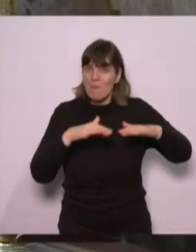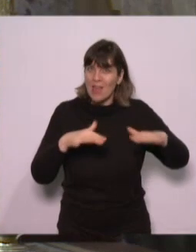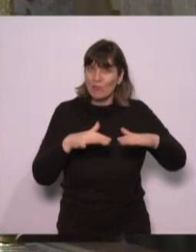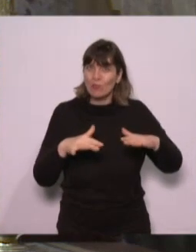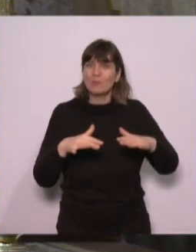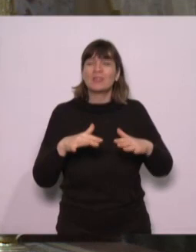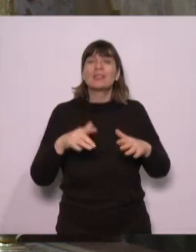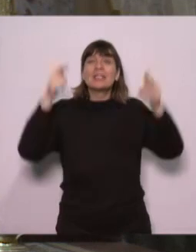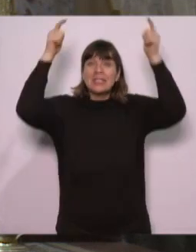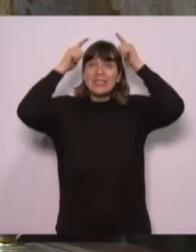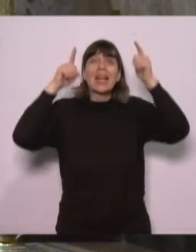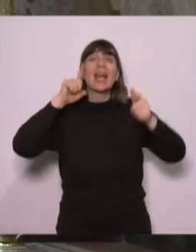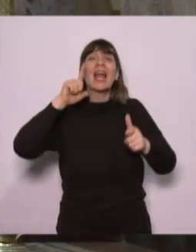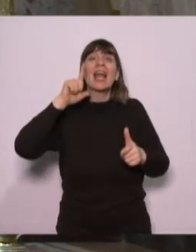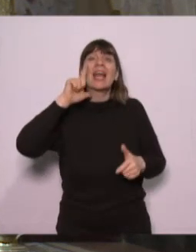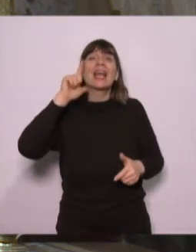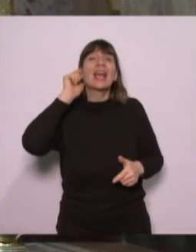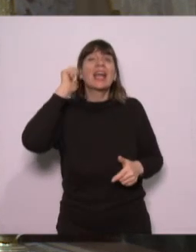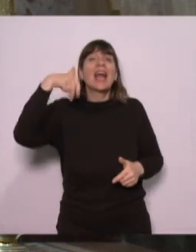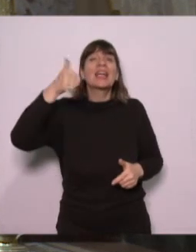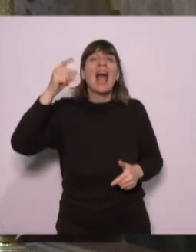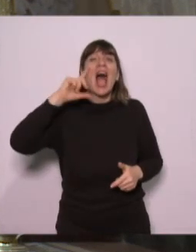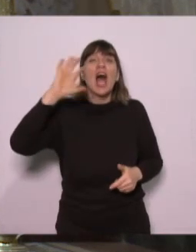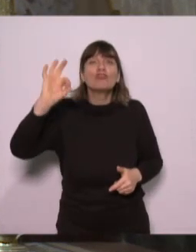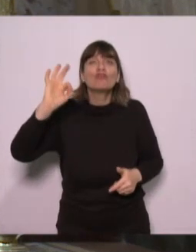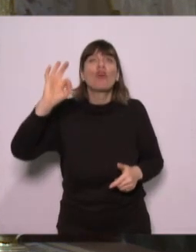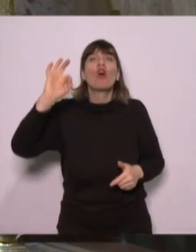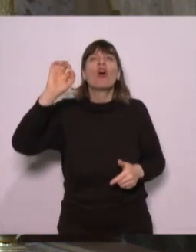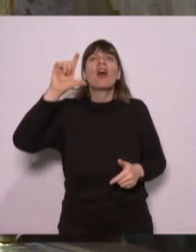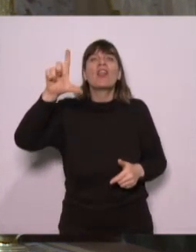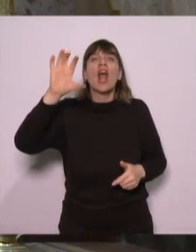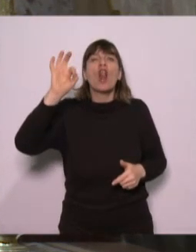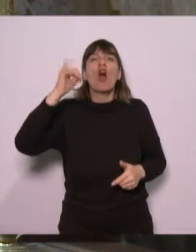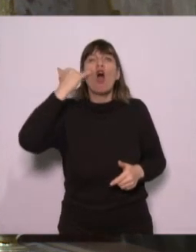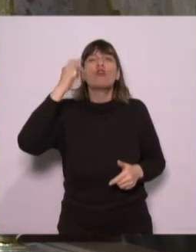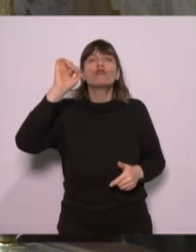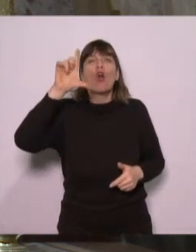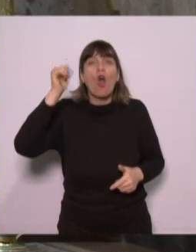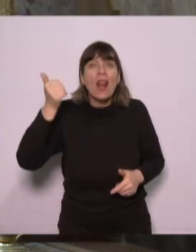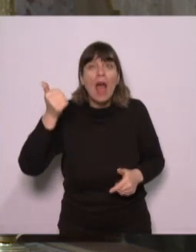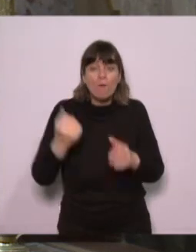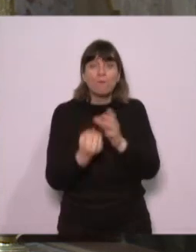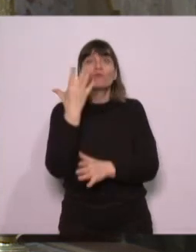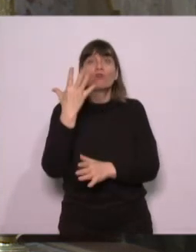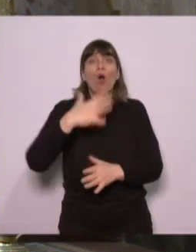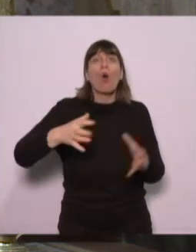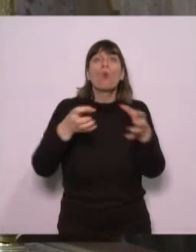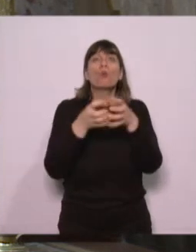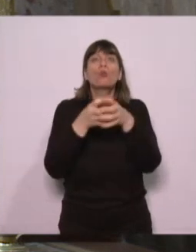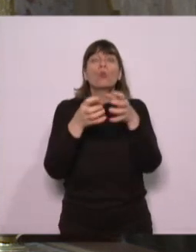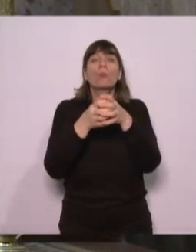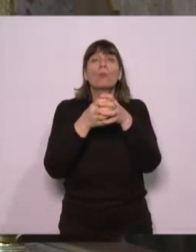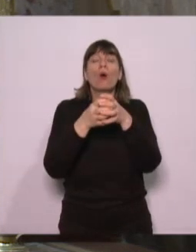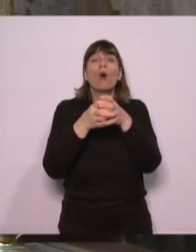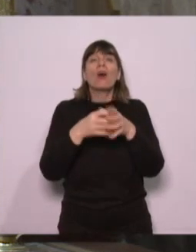San Ignacio de Loyola fundó, es una época de grandes fundadores, fundó a los jesuitas,